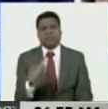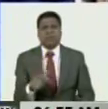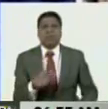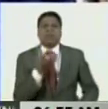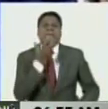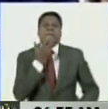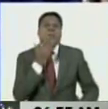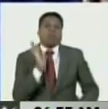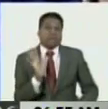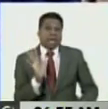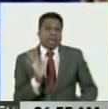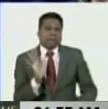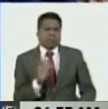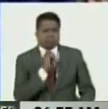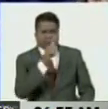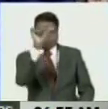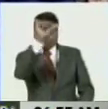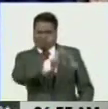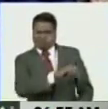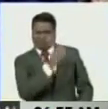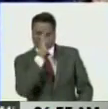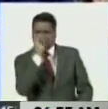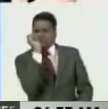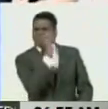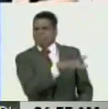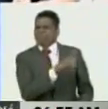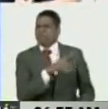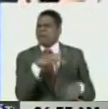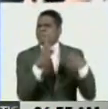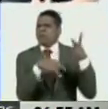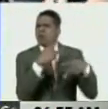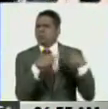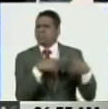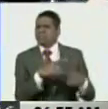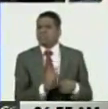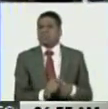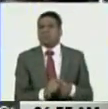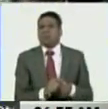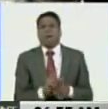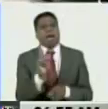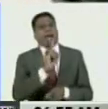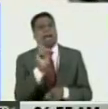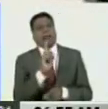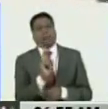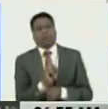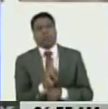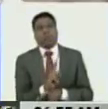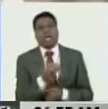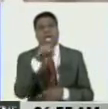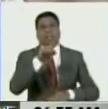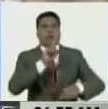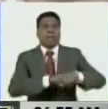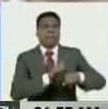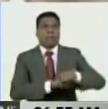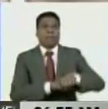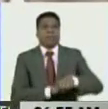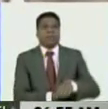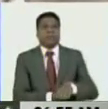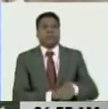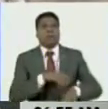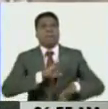el proceso fueron a la renovación, lograron en estos momentos, digo en estos momentos